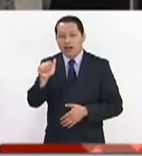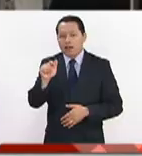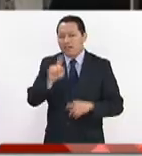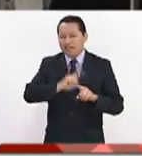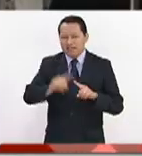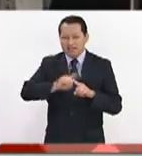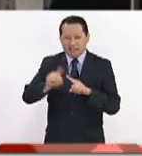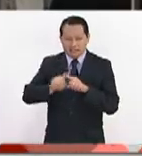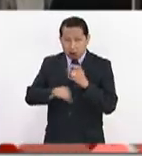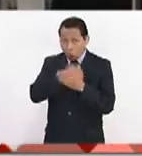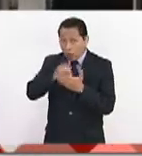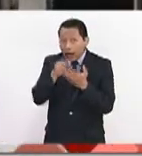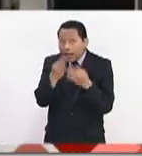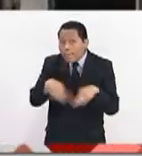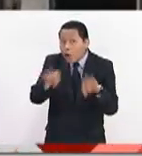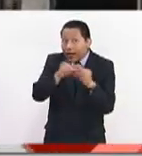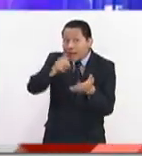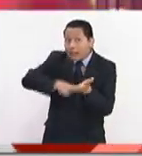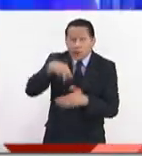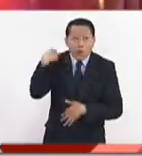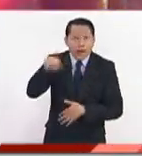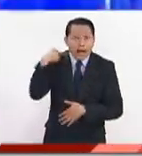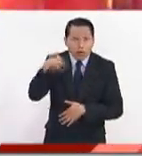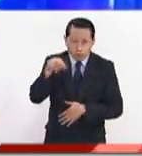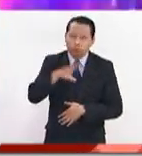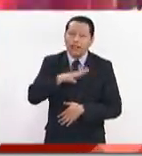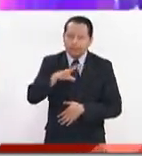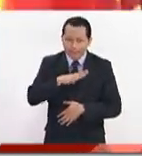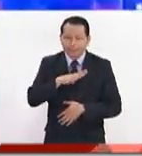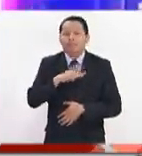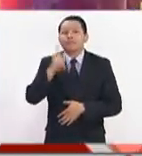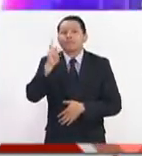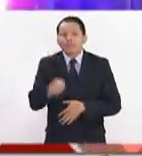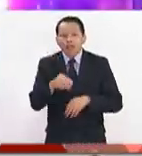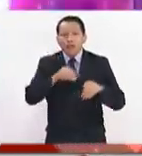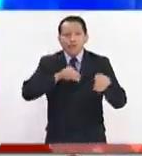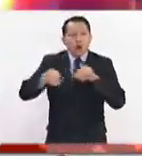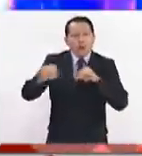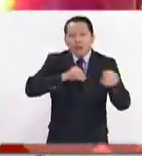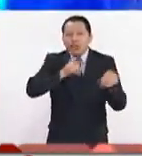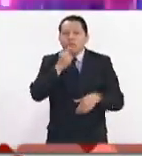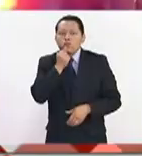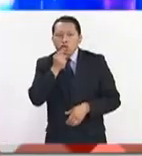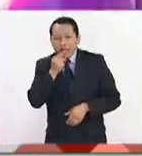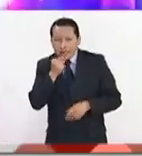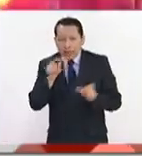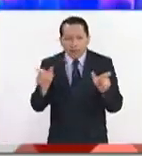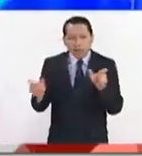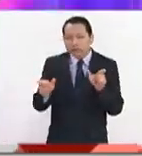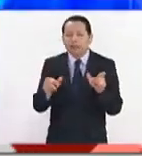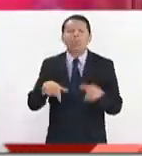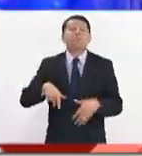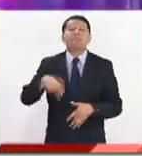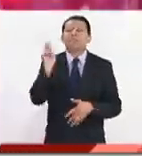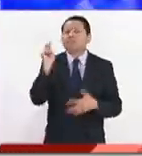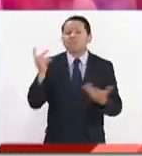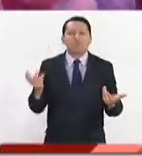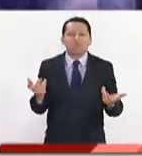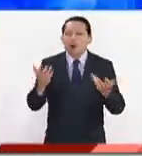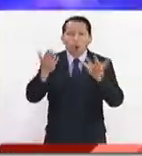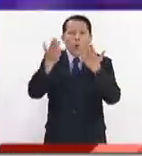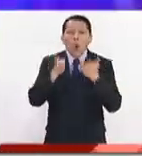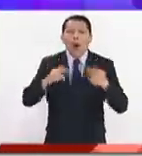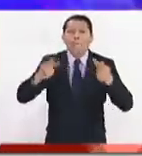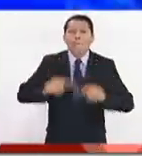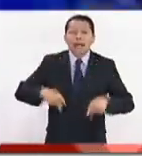los puntos importantes de la geografía veracruzana. A pesar de las fuertes movilizaciones policíacas, en ninguno de los casos se